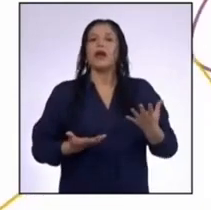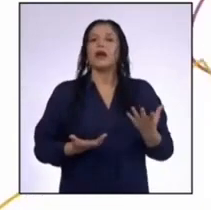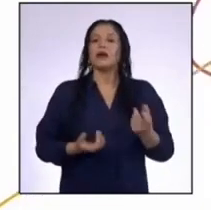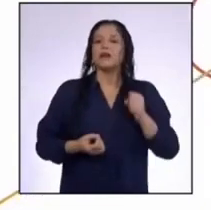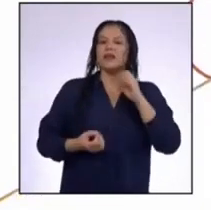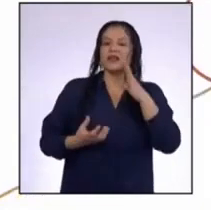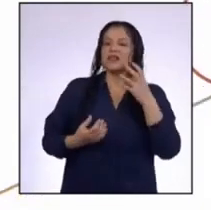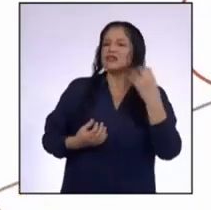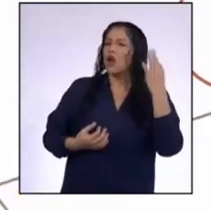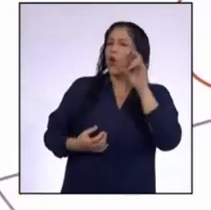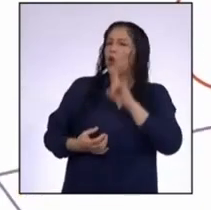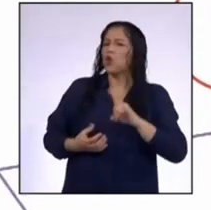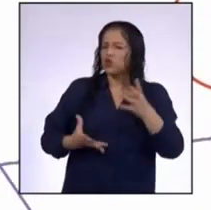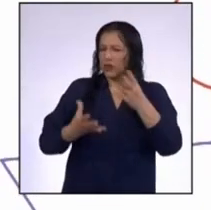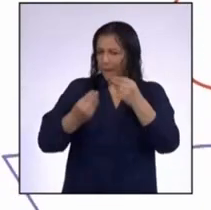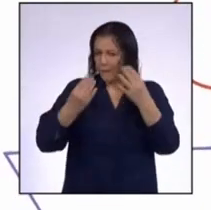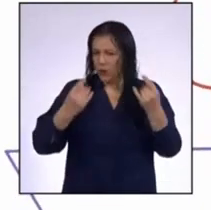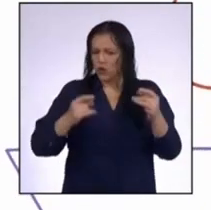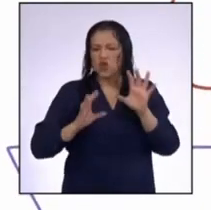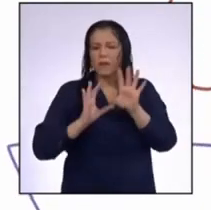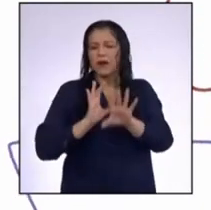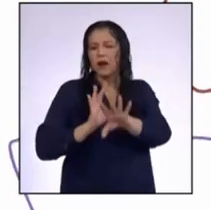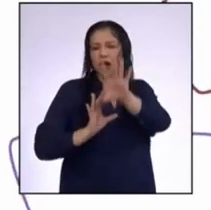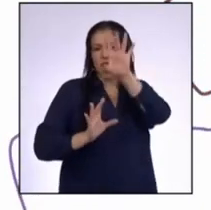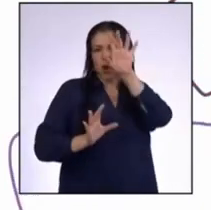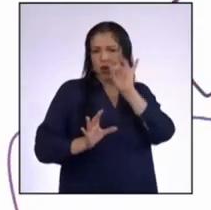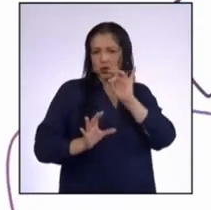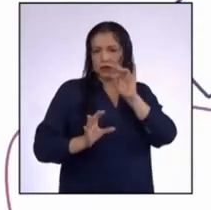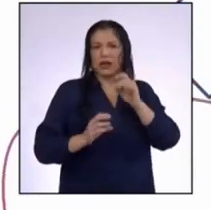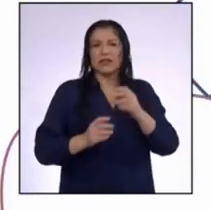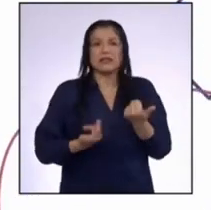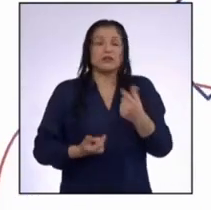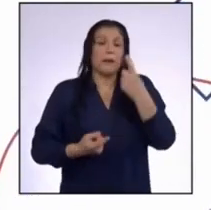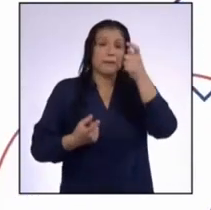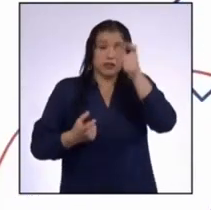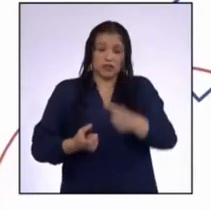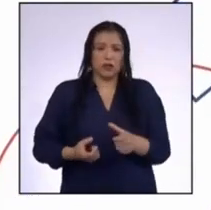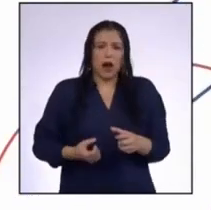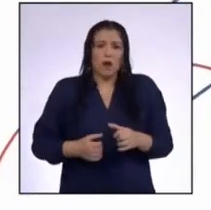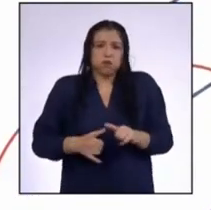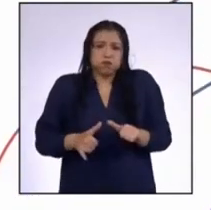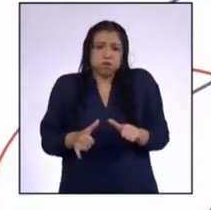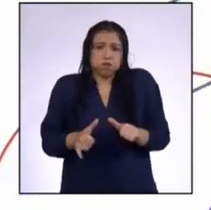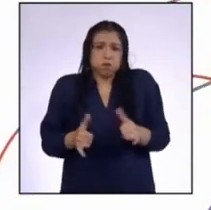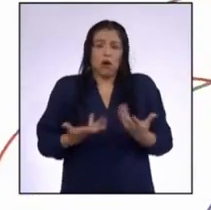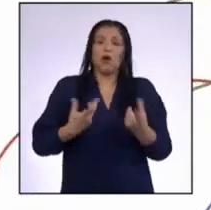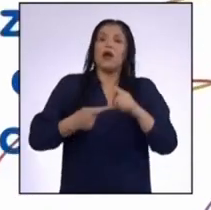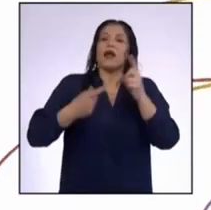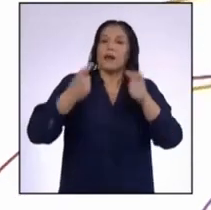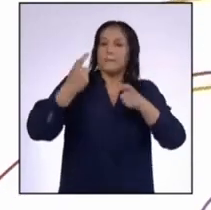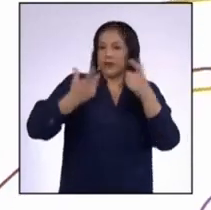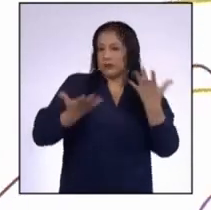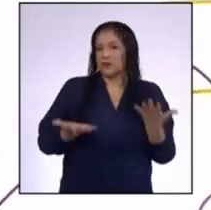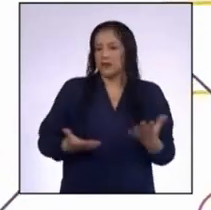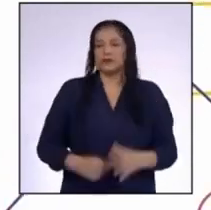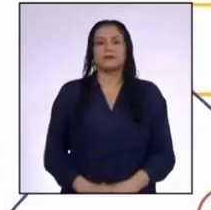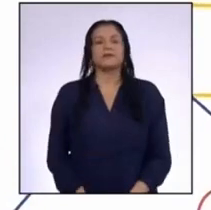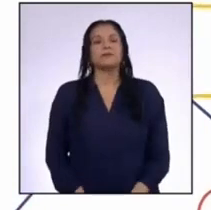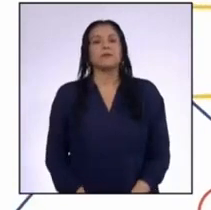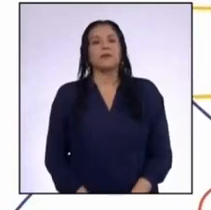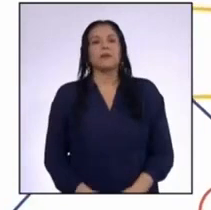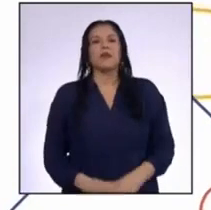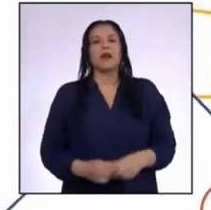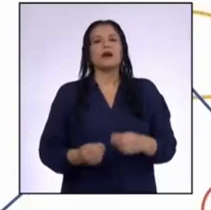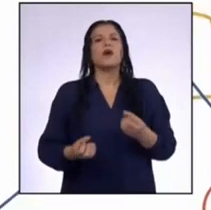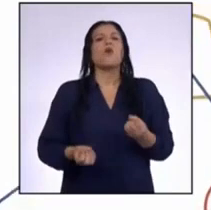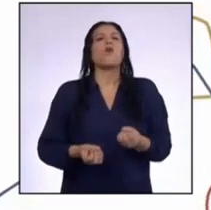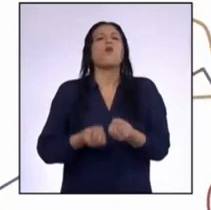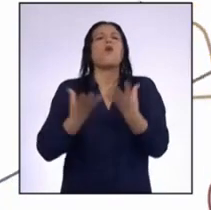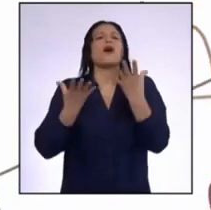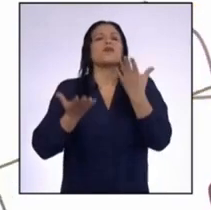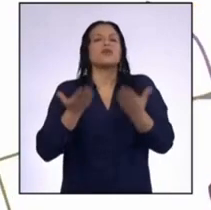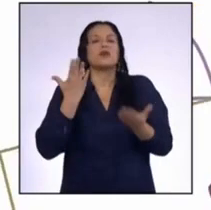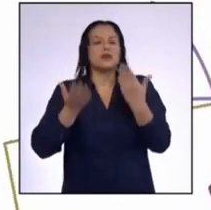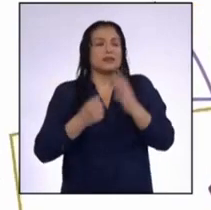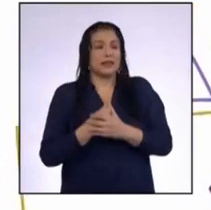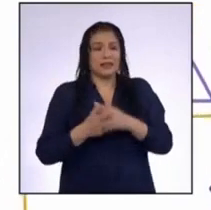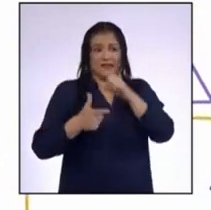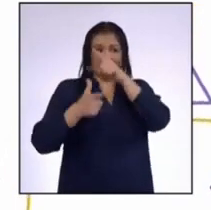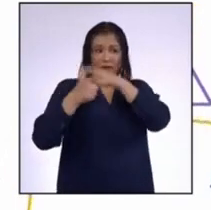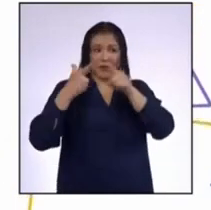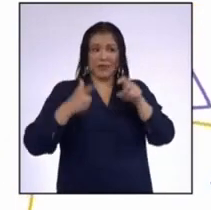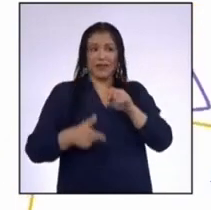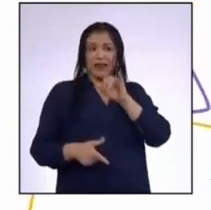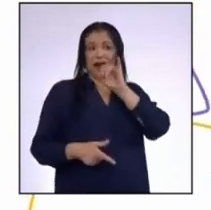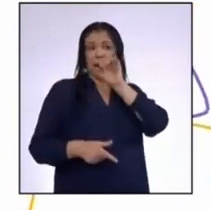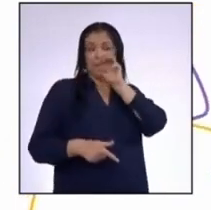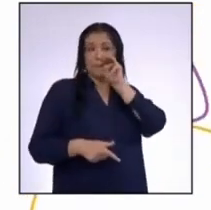utiliza frecuentemente para identificar el sobrepeso y la obesidad en las personas. Se calcula dividiendo la masa corporal